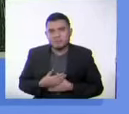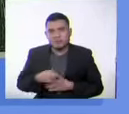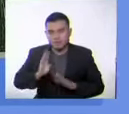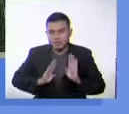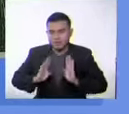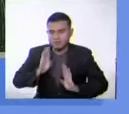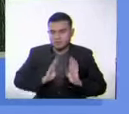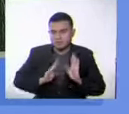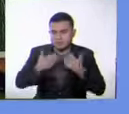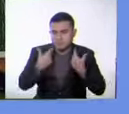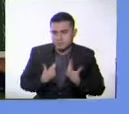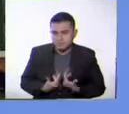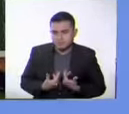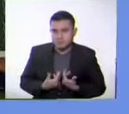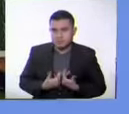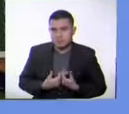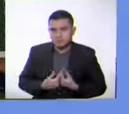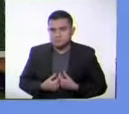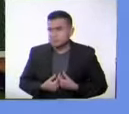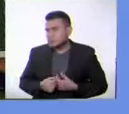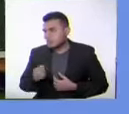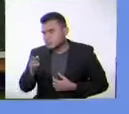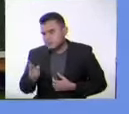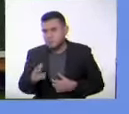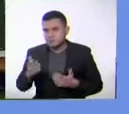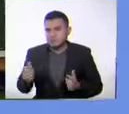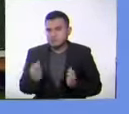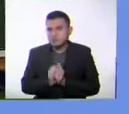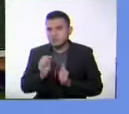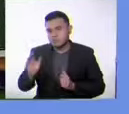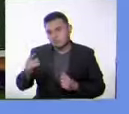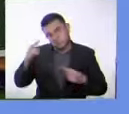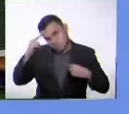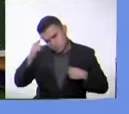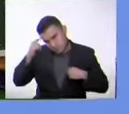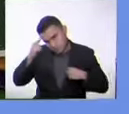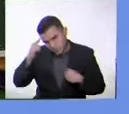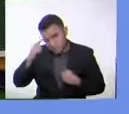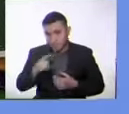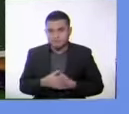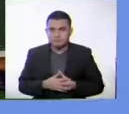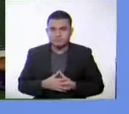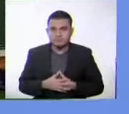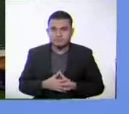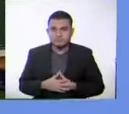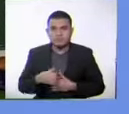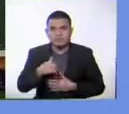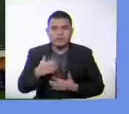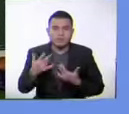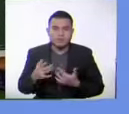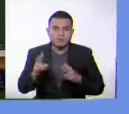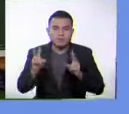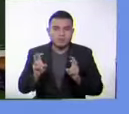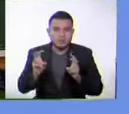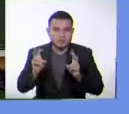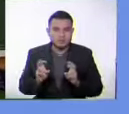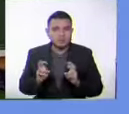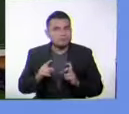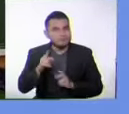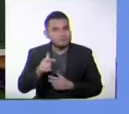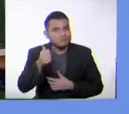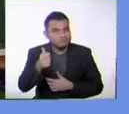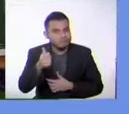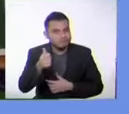biológica es la misma con su conciencia. Entonces, espero que este tema haya sido de